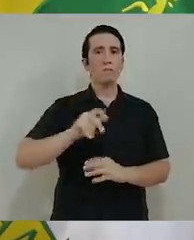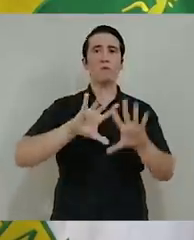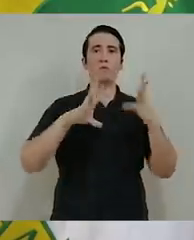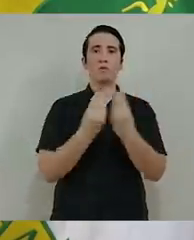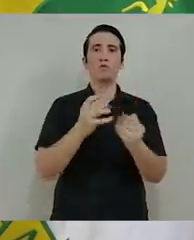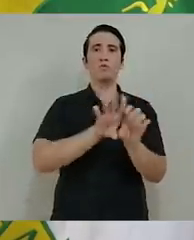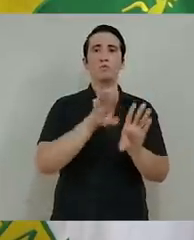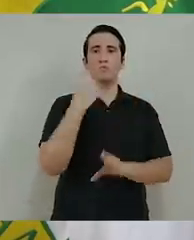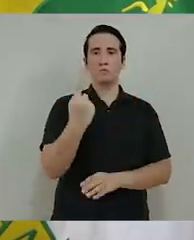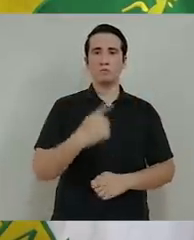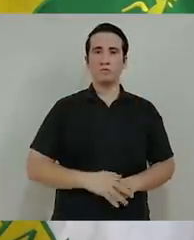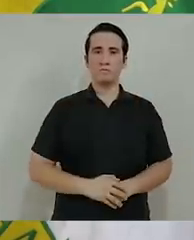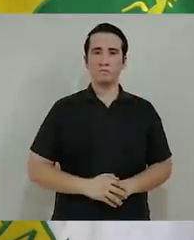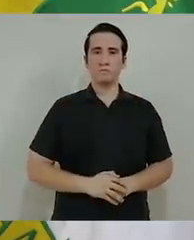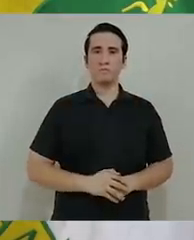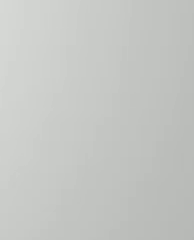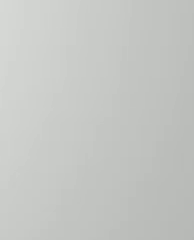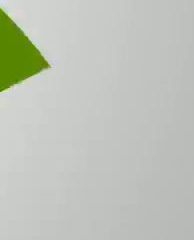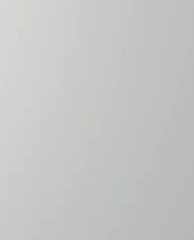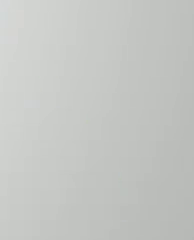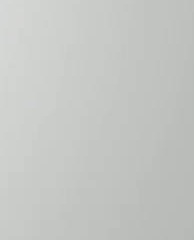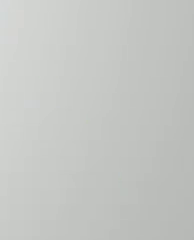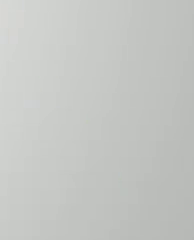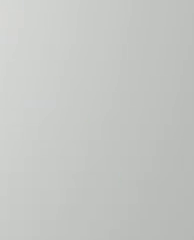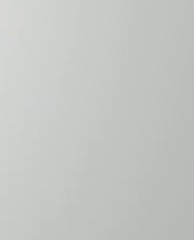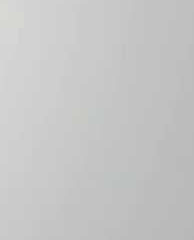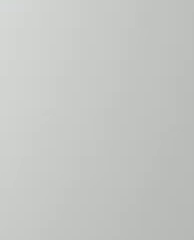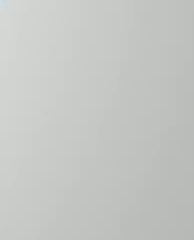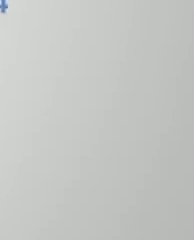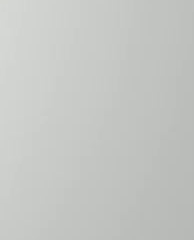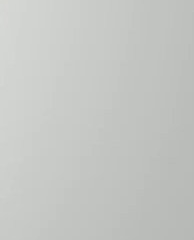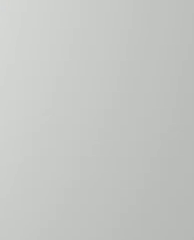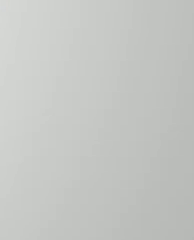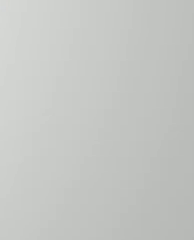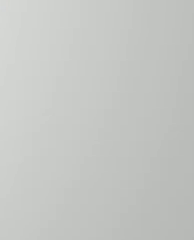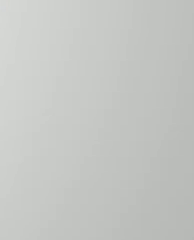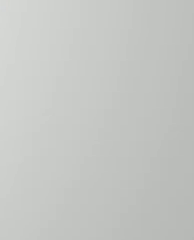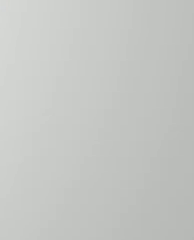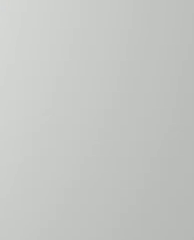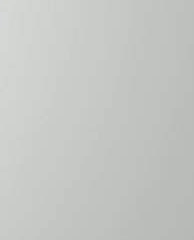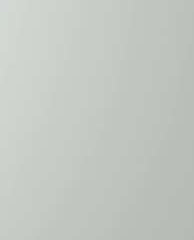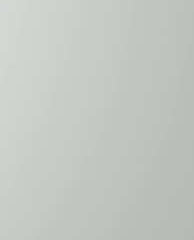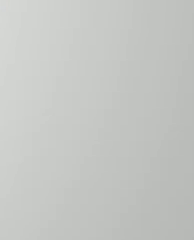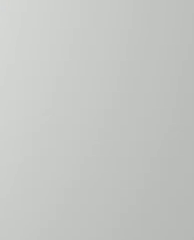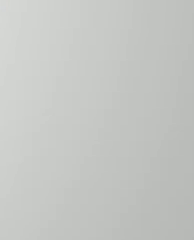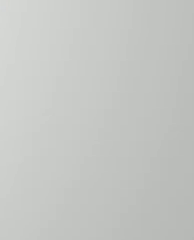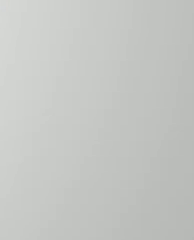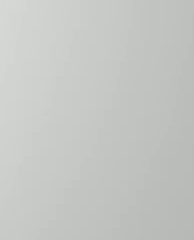adelante, siempre unidos como uno solo. Juntos transformemos Yucatán. Gobierno Estatal 2018-2024.